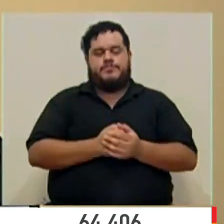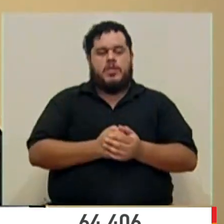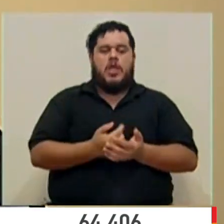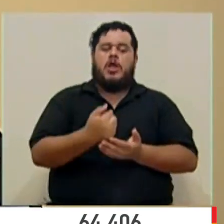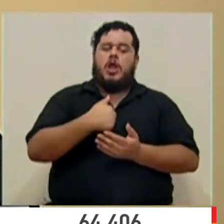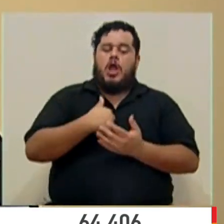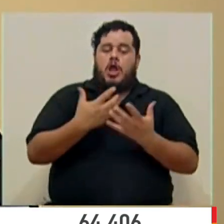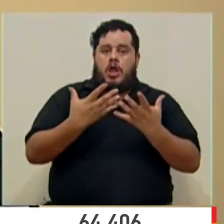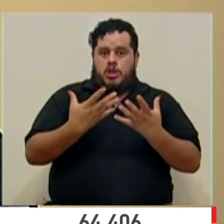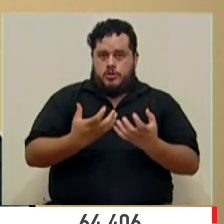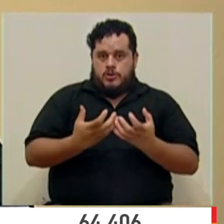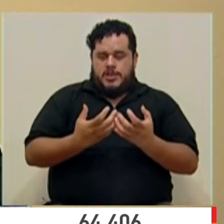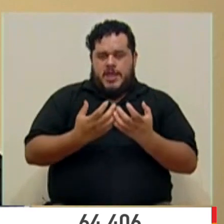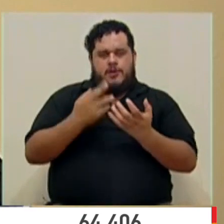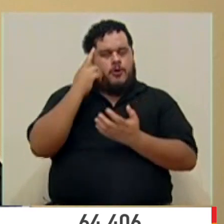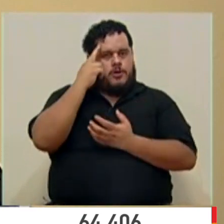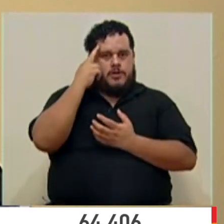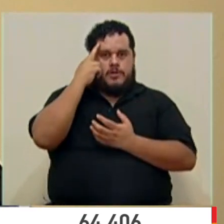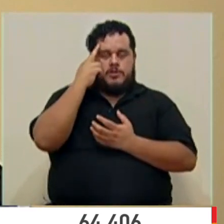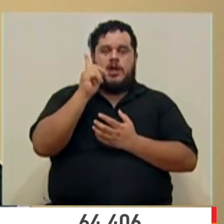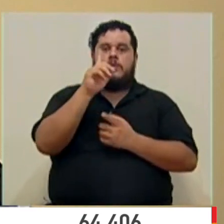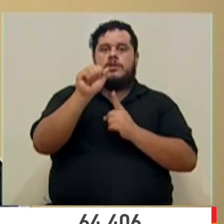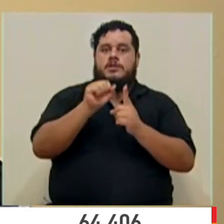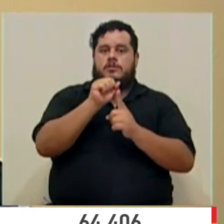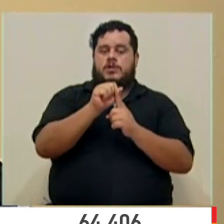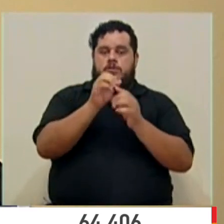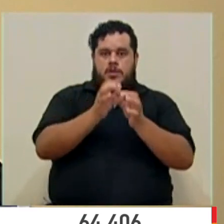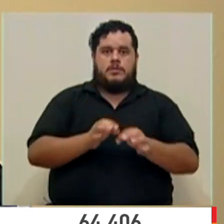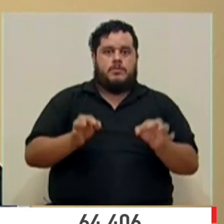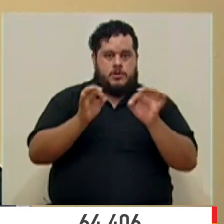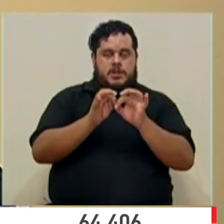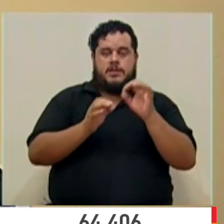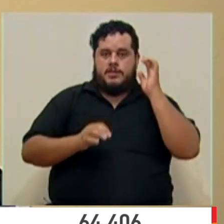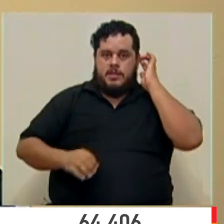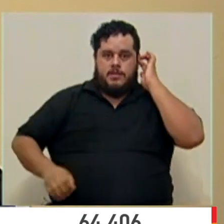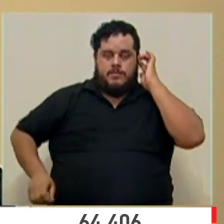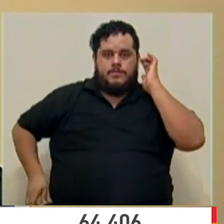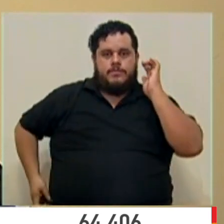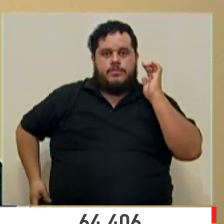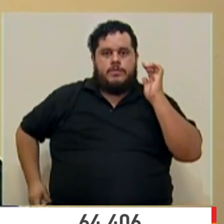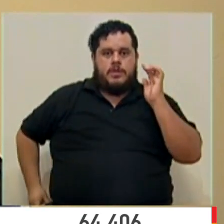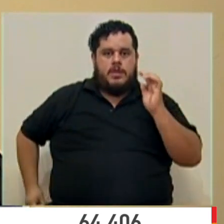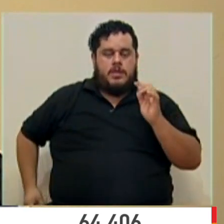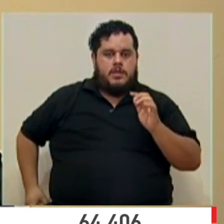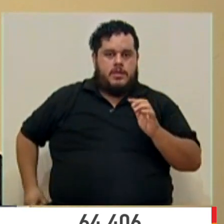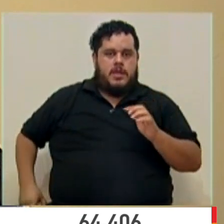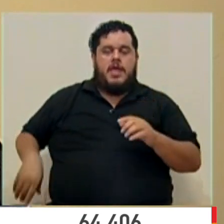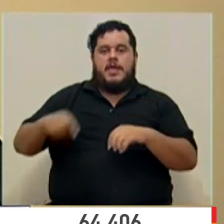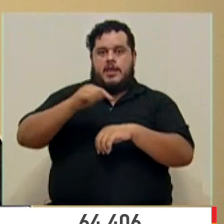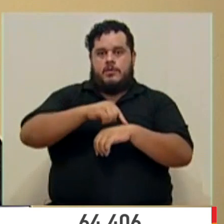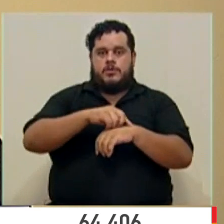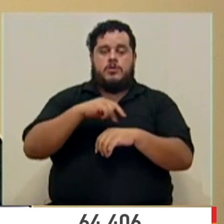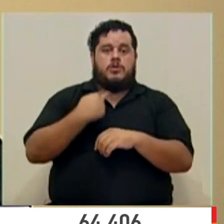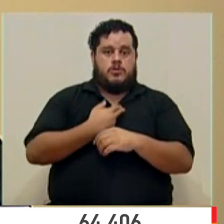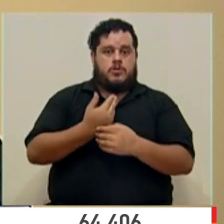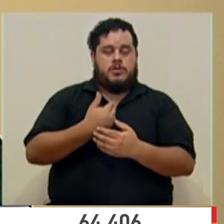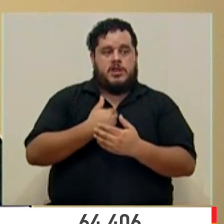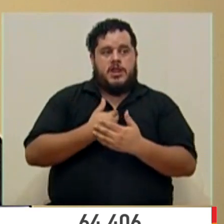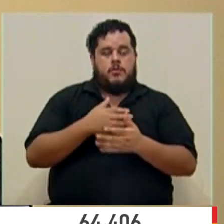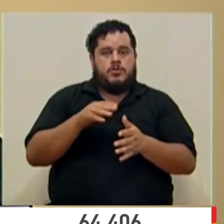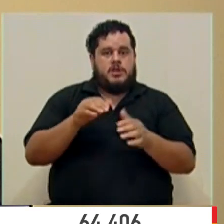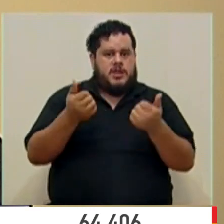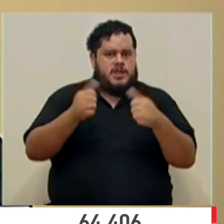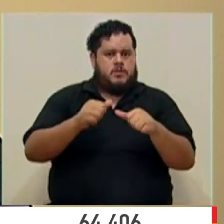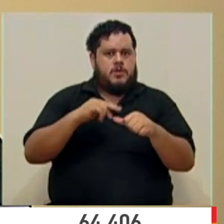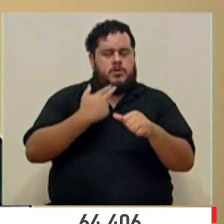Yo quiero reflexionar en un elemento importantísimo, y es que en el momento en el que estamos y conforme hemos